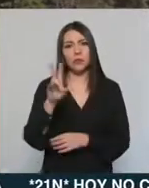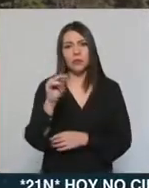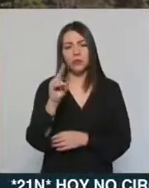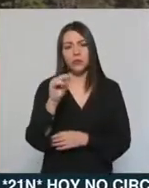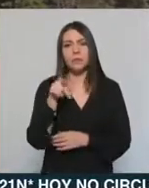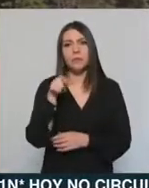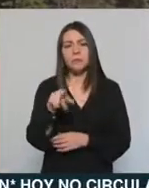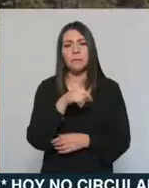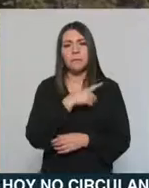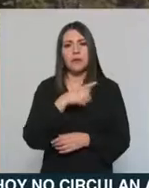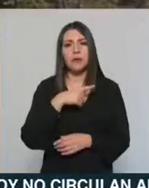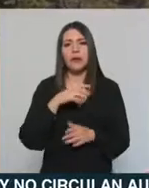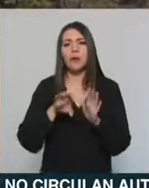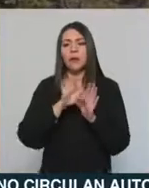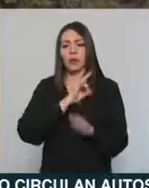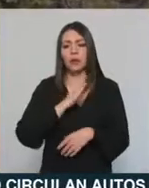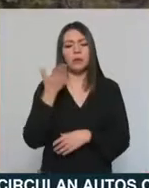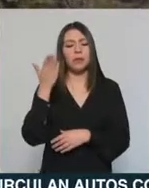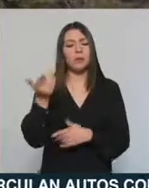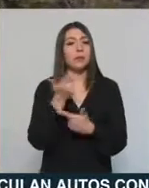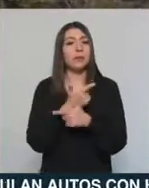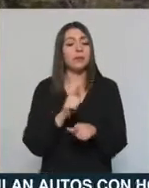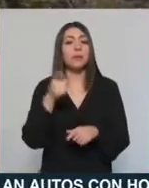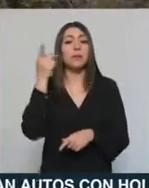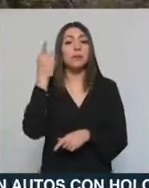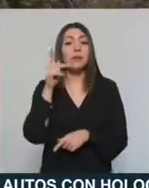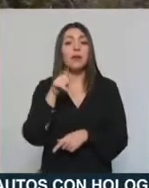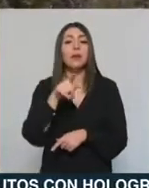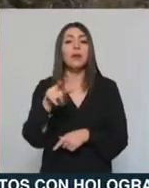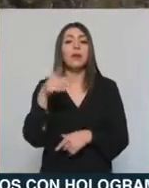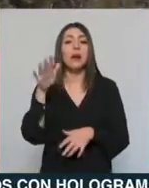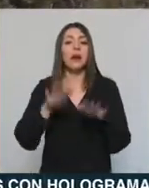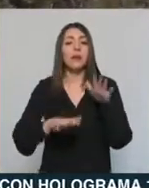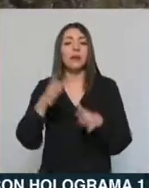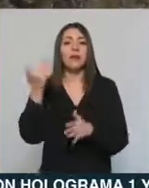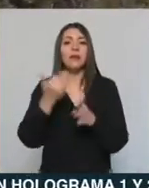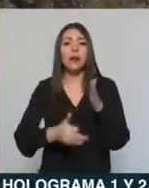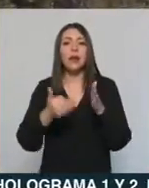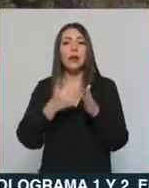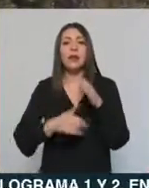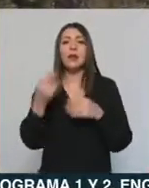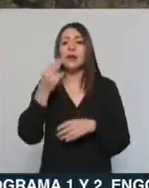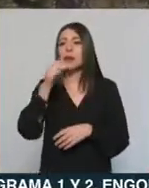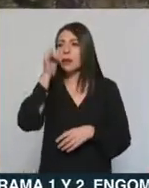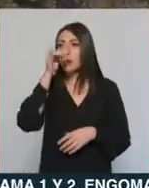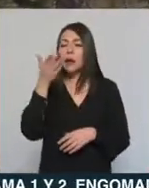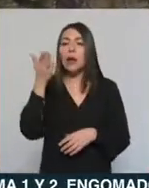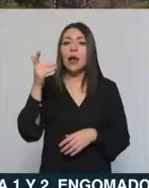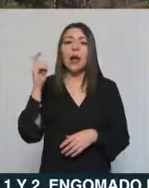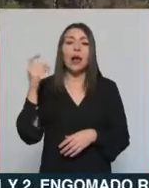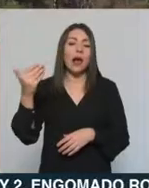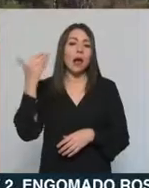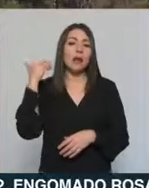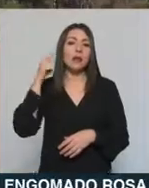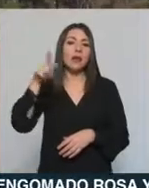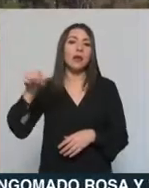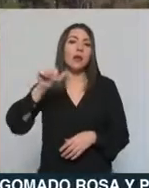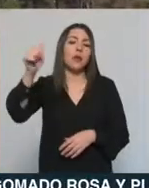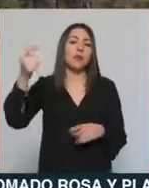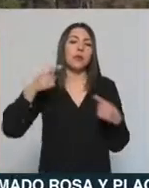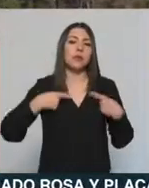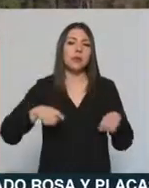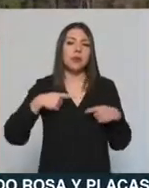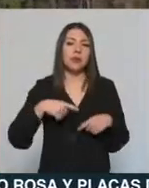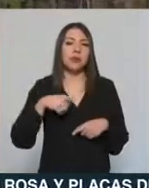lo podremos ejercer en cualquier momento, la falta de reclamo en el momento oportuno implica que la otra persona